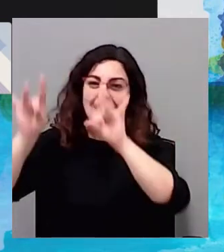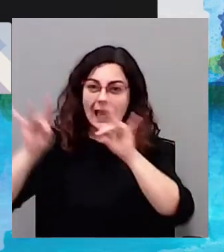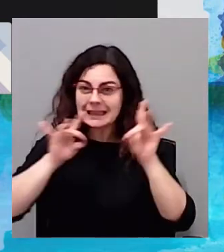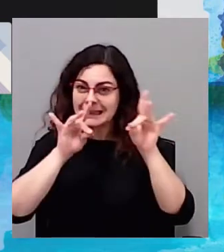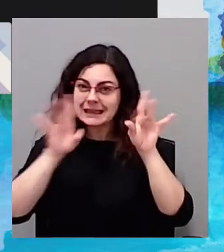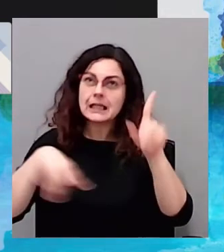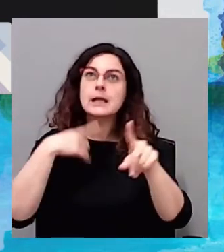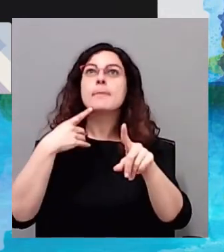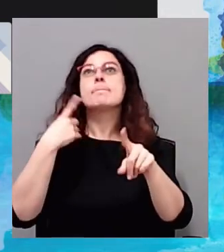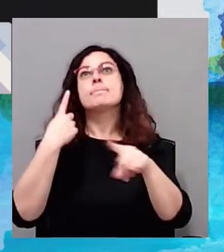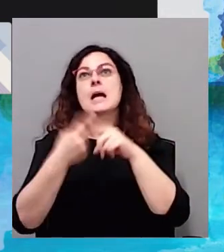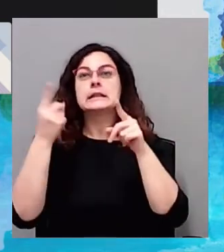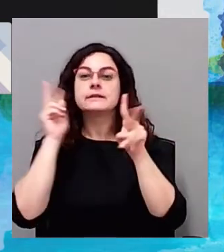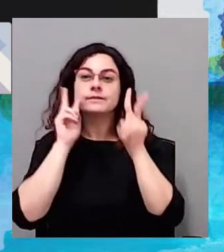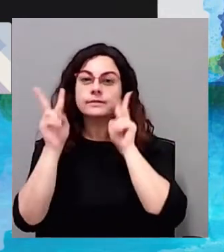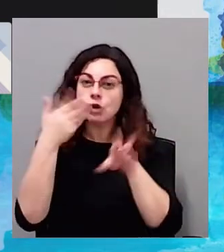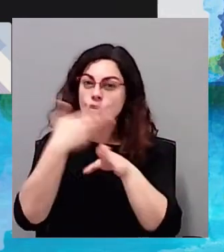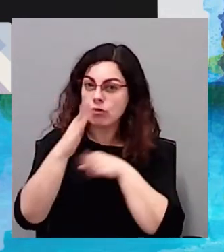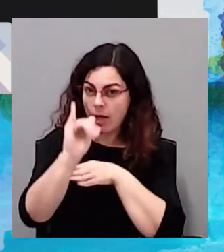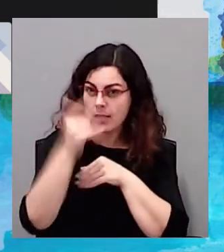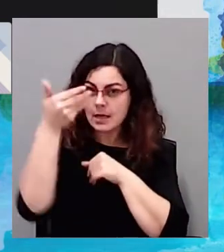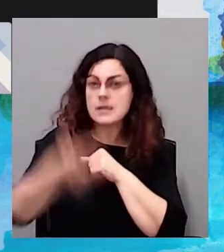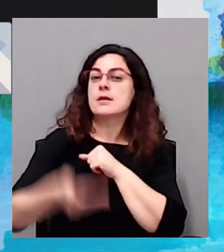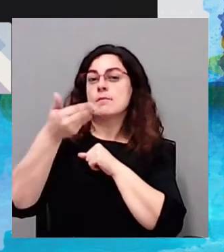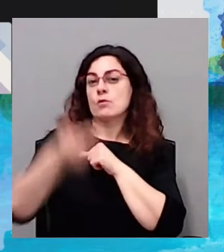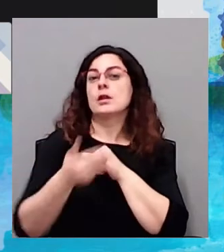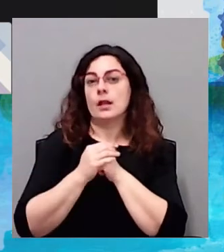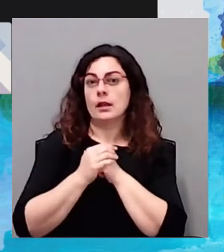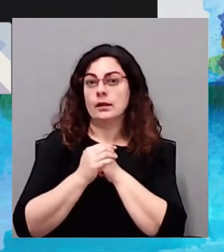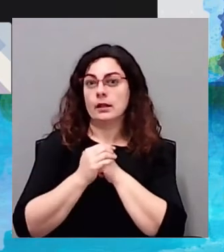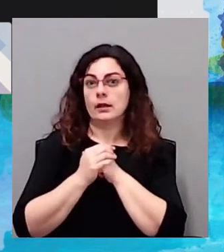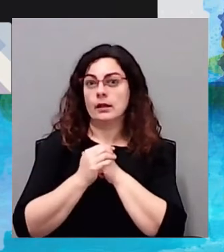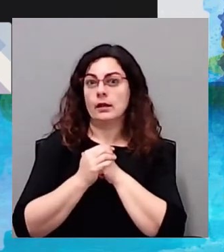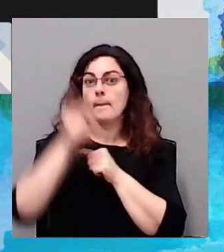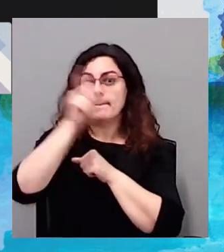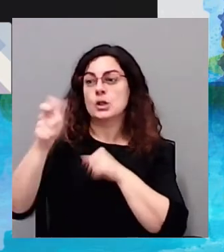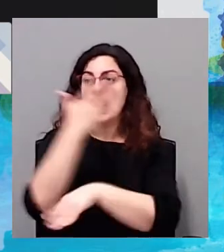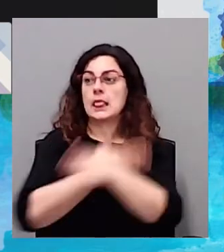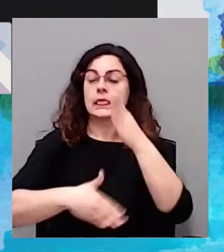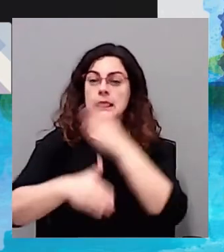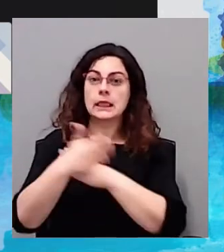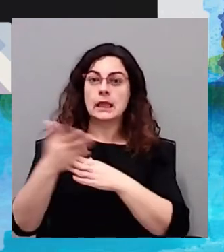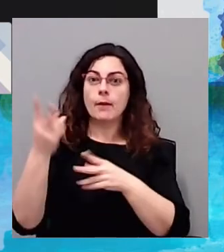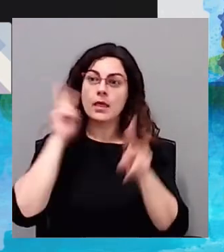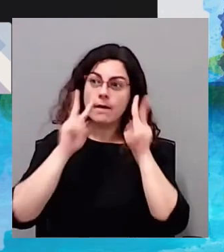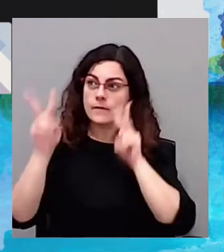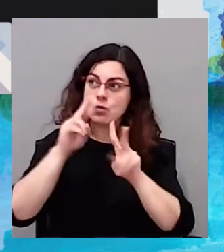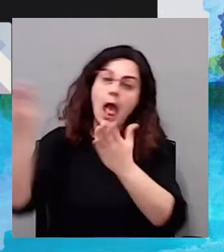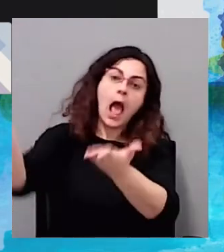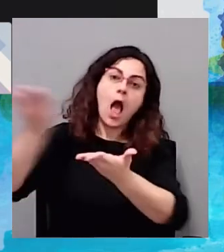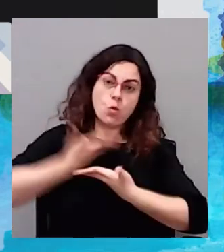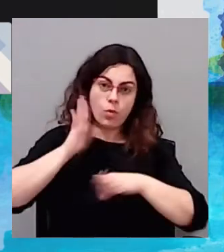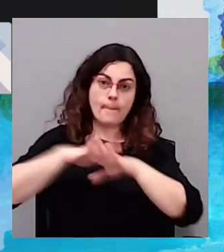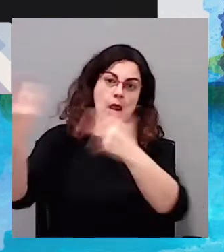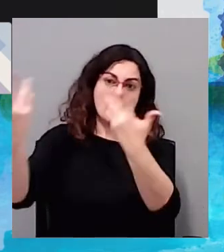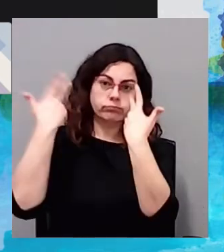muy importante. Por eso es muy importante también trabajar siempre con personas con discapacidad visual que puedan asesorar en eso. Y luego